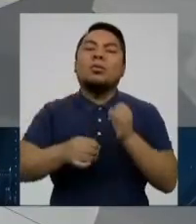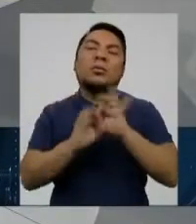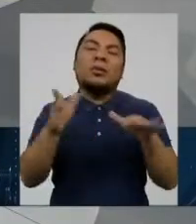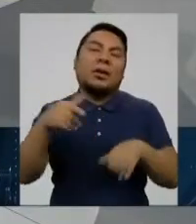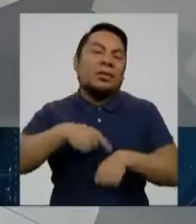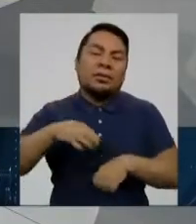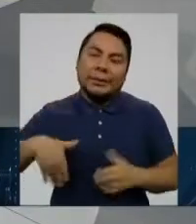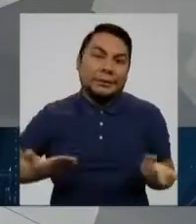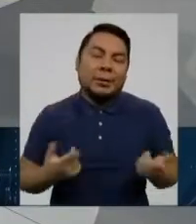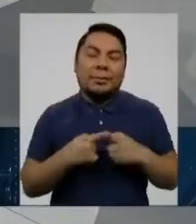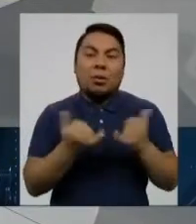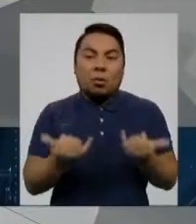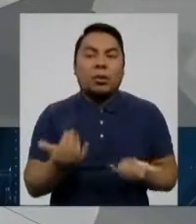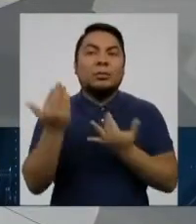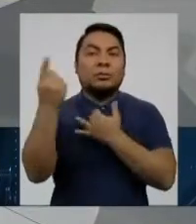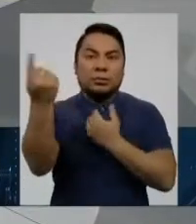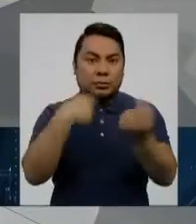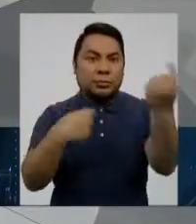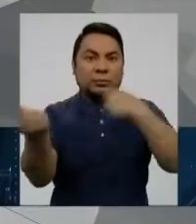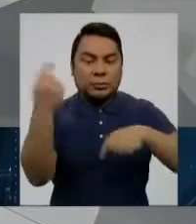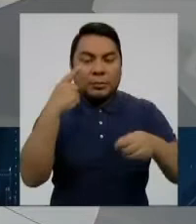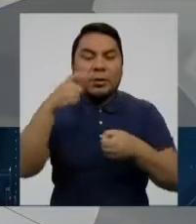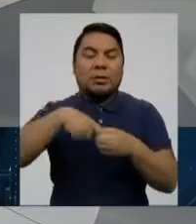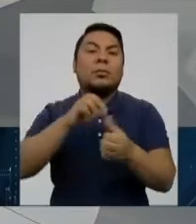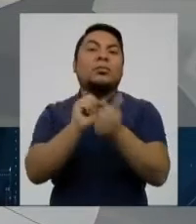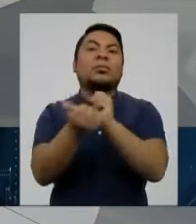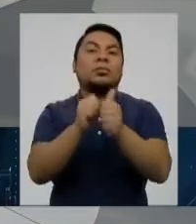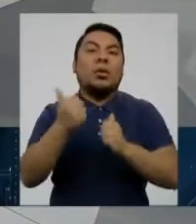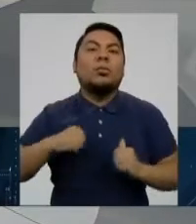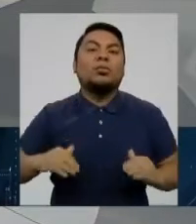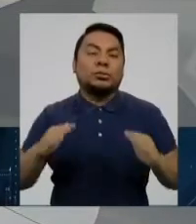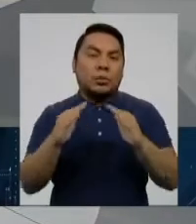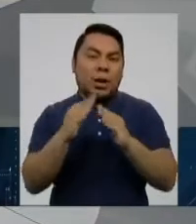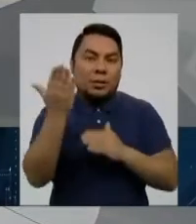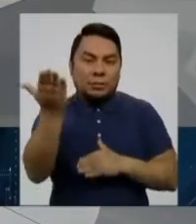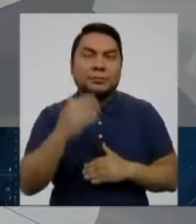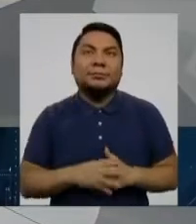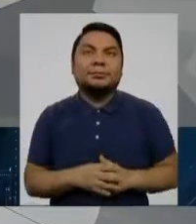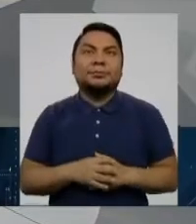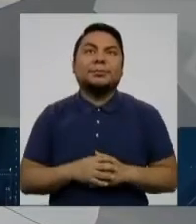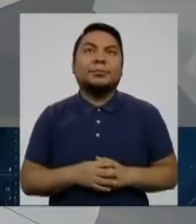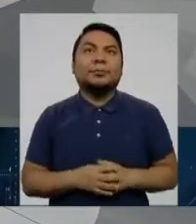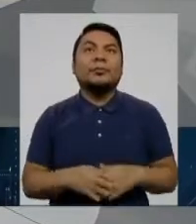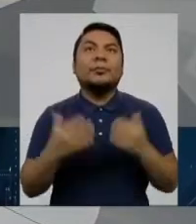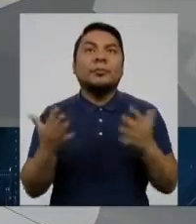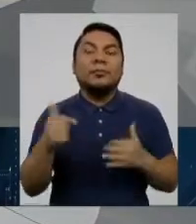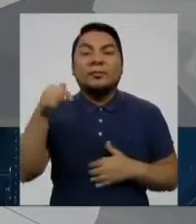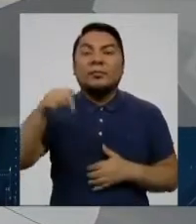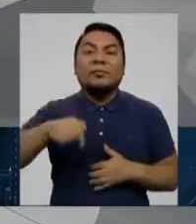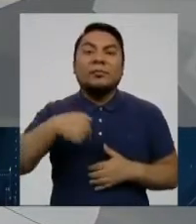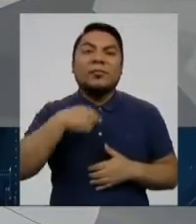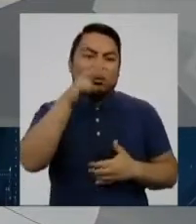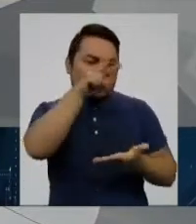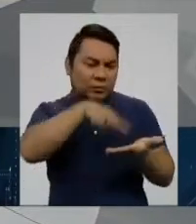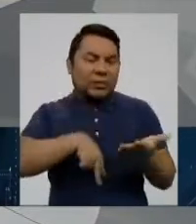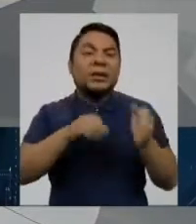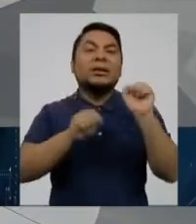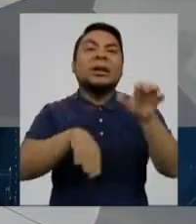si efectivamente aspira al sillón municipal a la alcaldía de Lima. Reiteramos, nosotros tenemos 15,